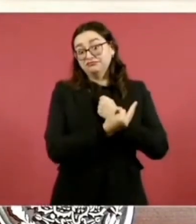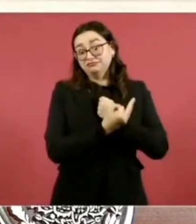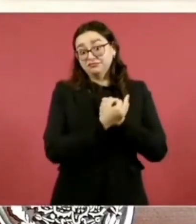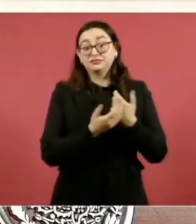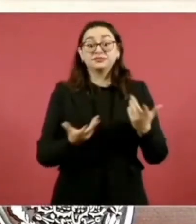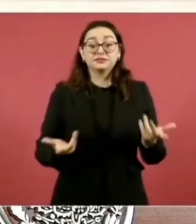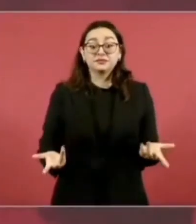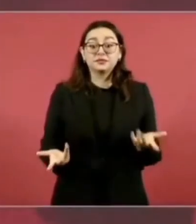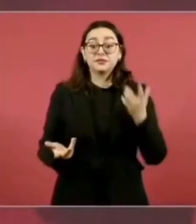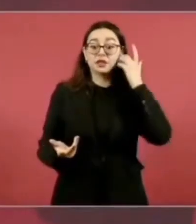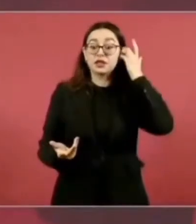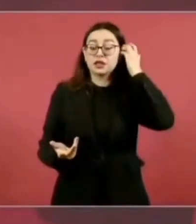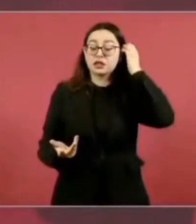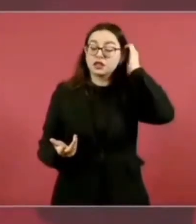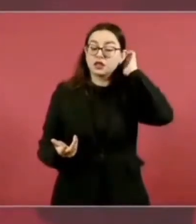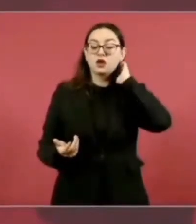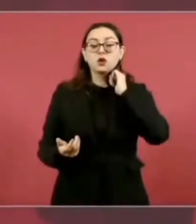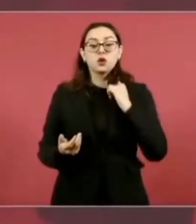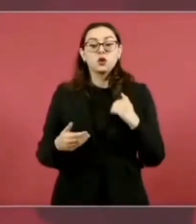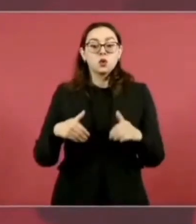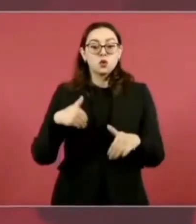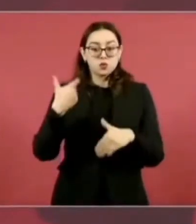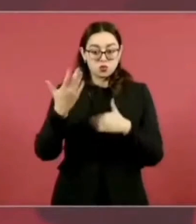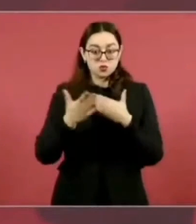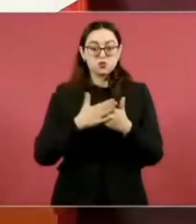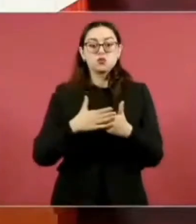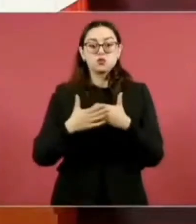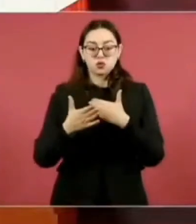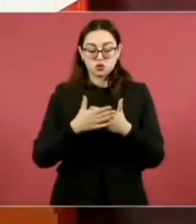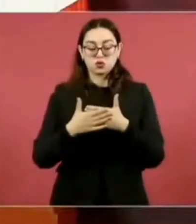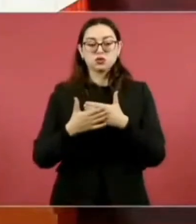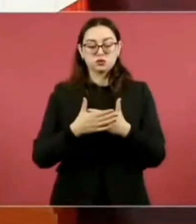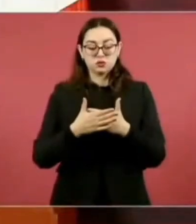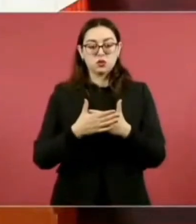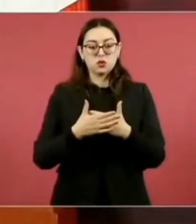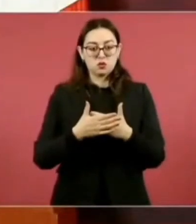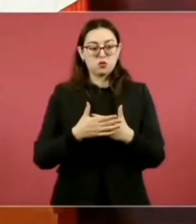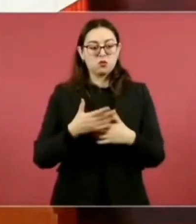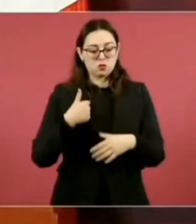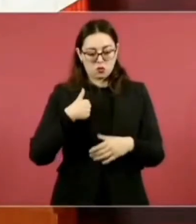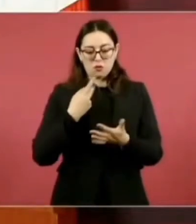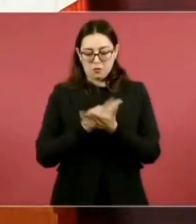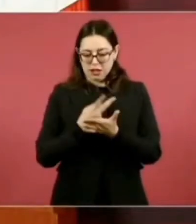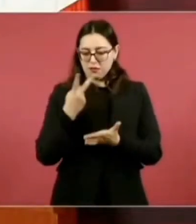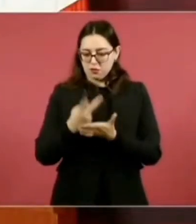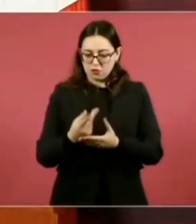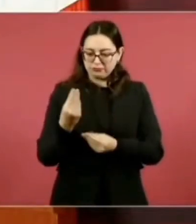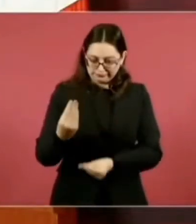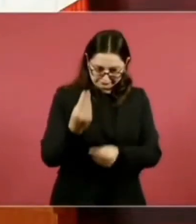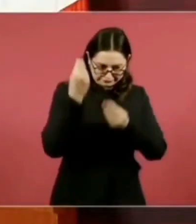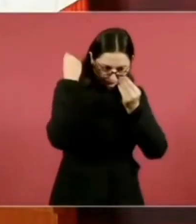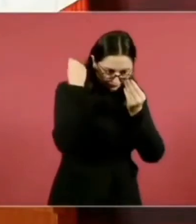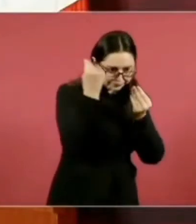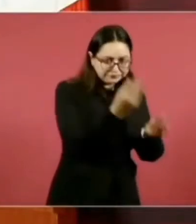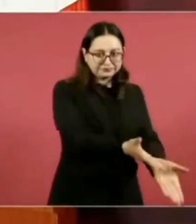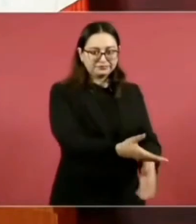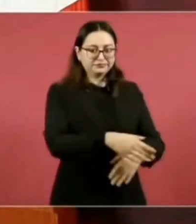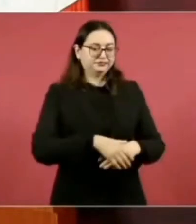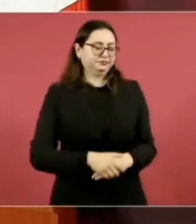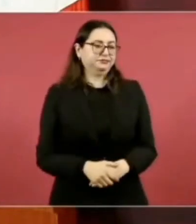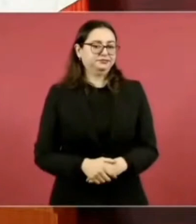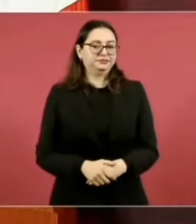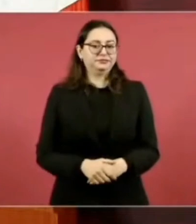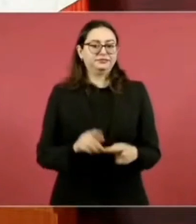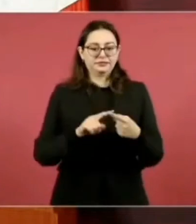le vamos a mandar, porque no puede venir aquí, pero le vamos a mandar una condecoración a Claudio